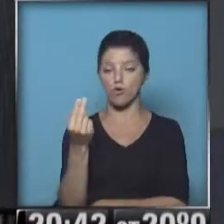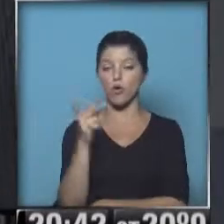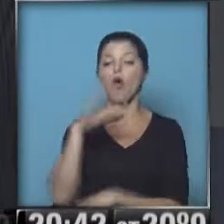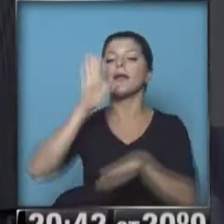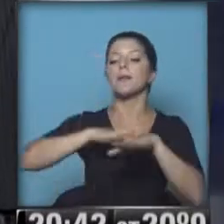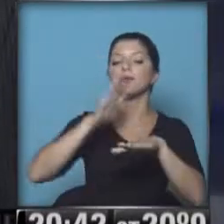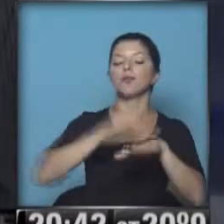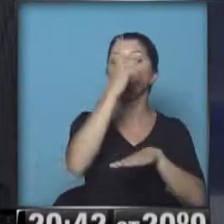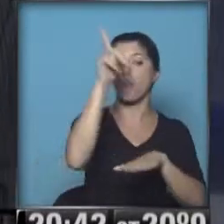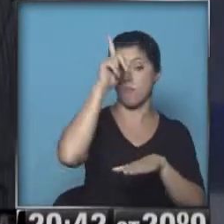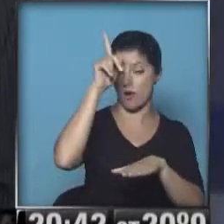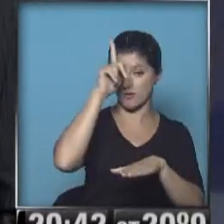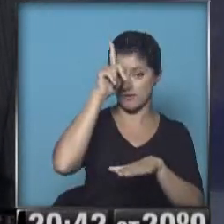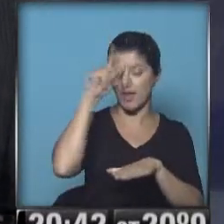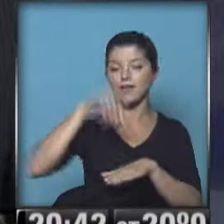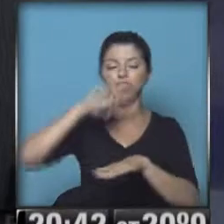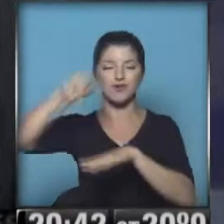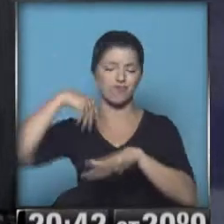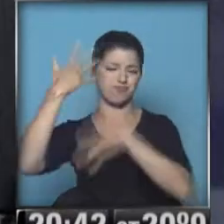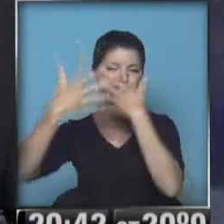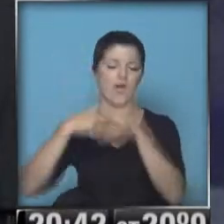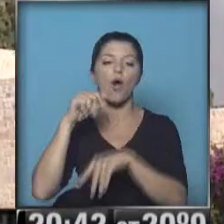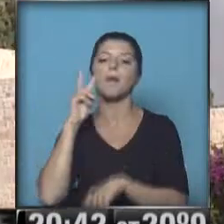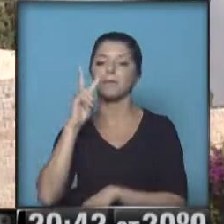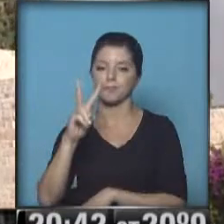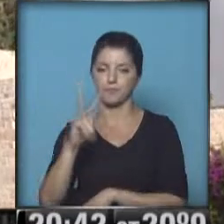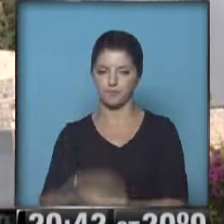nuevos enfrentamientos. Estos son los detalles, ya analizamos el tema.